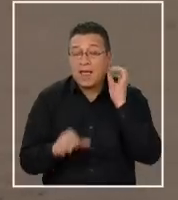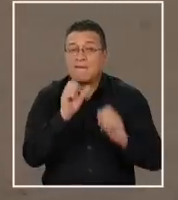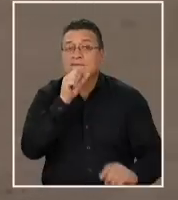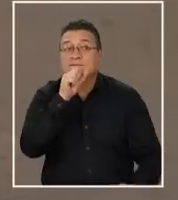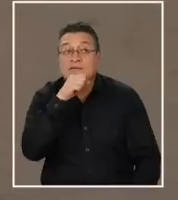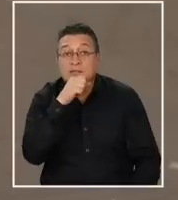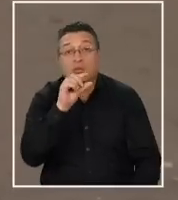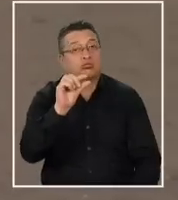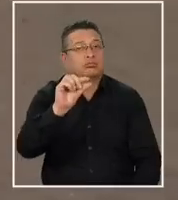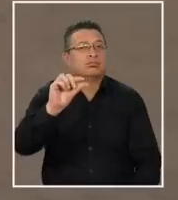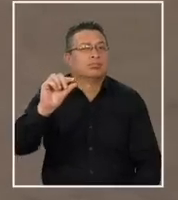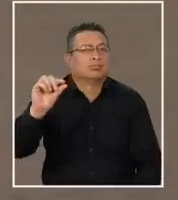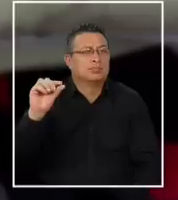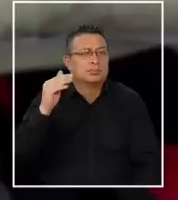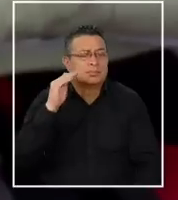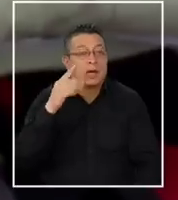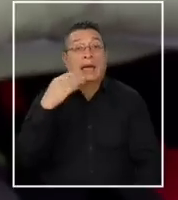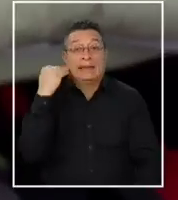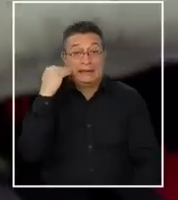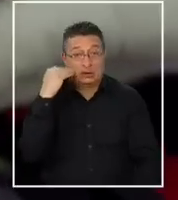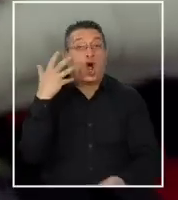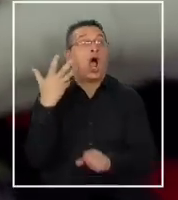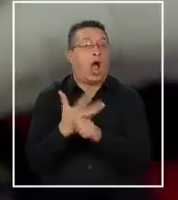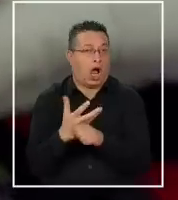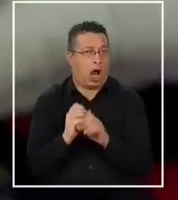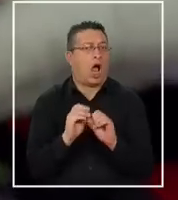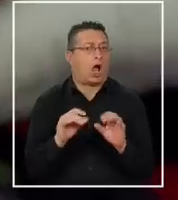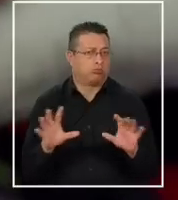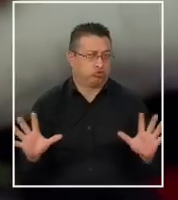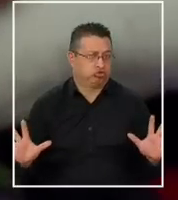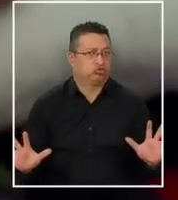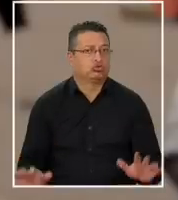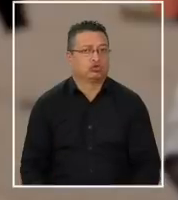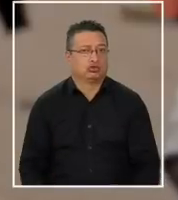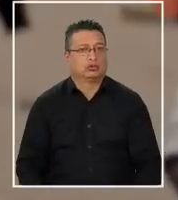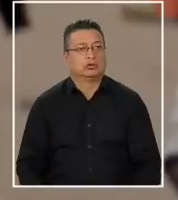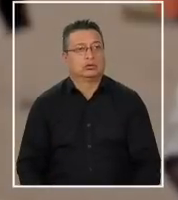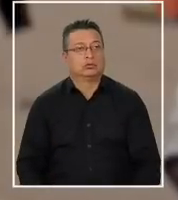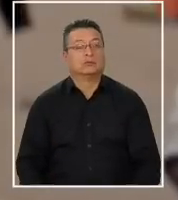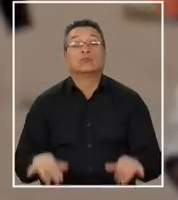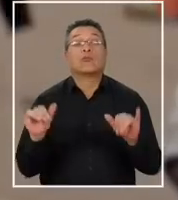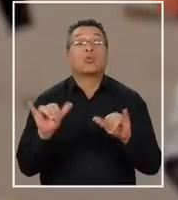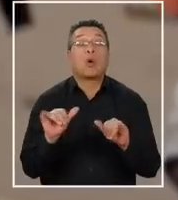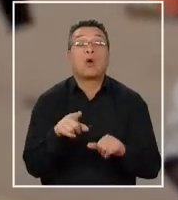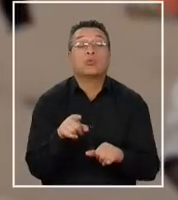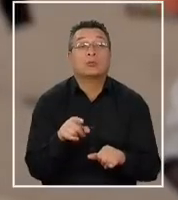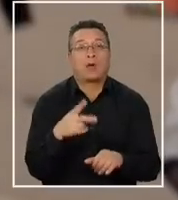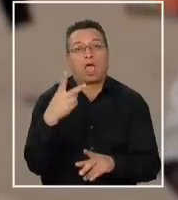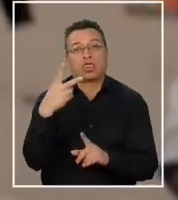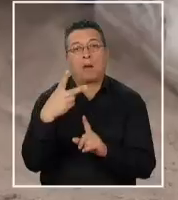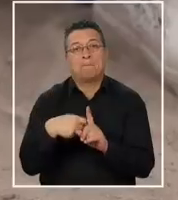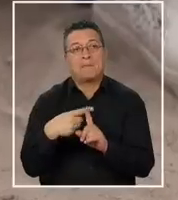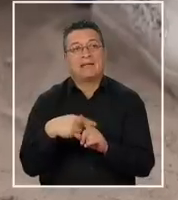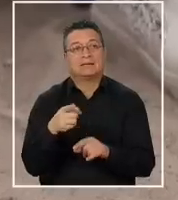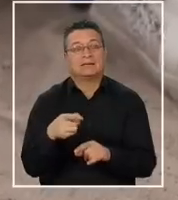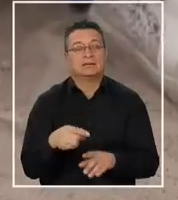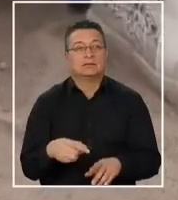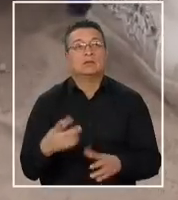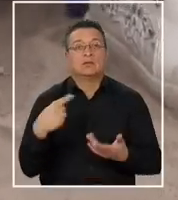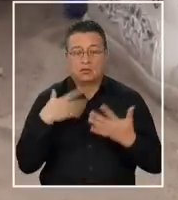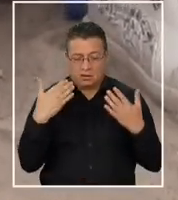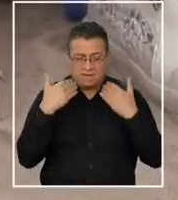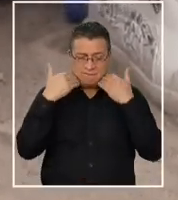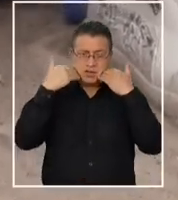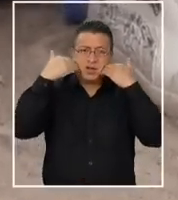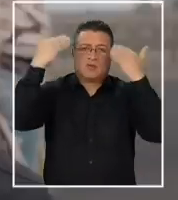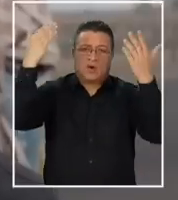casi no se ven. Niños hay por todos lados. ¿La guagua cuánto tiene? 2 meses. Esto es una humillación